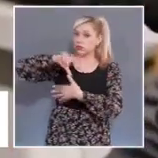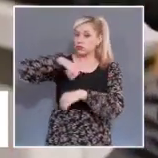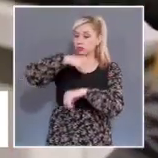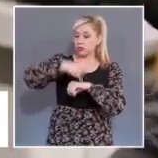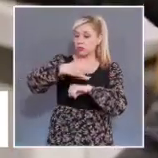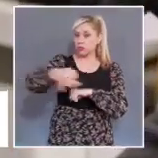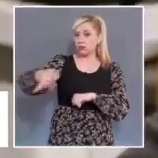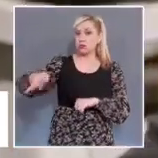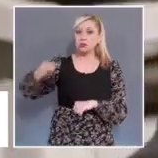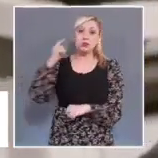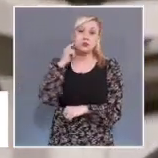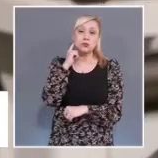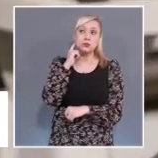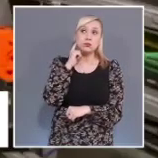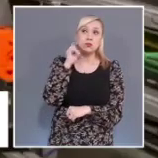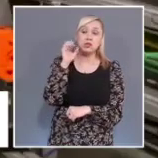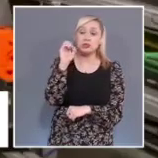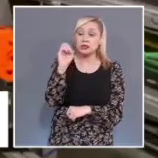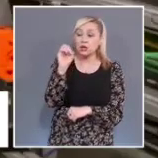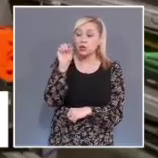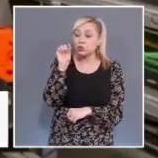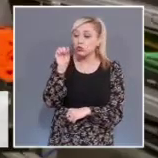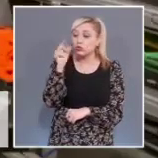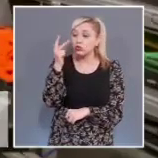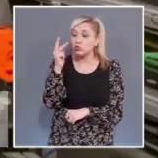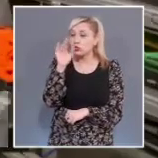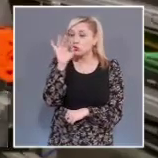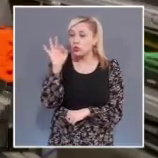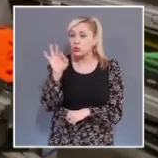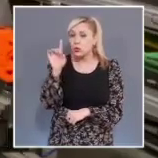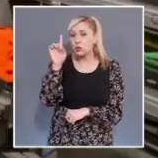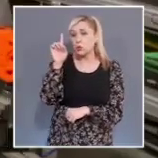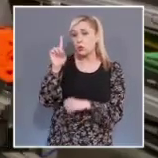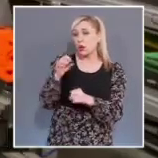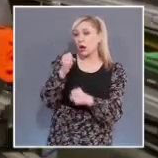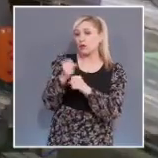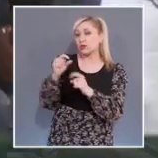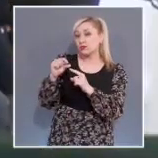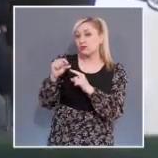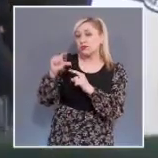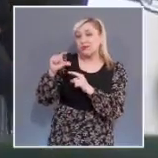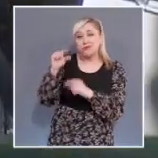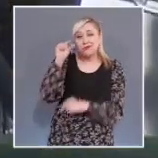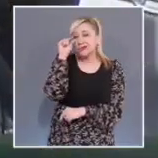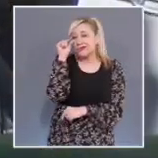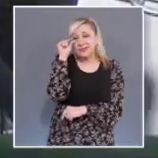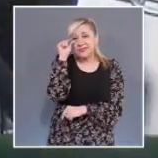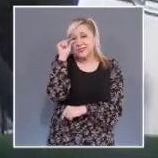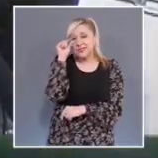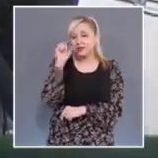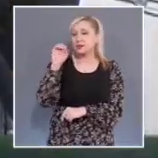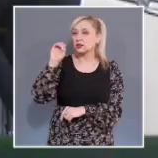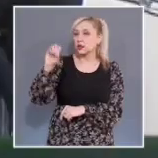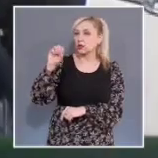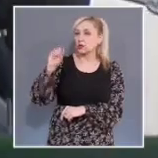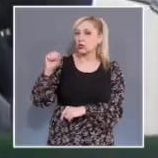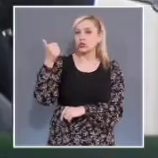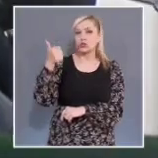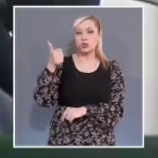solo 0.8% al año, lo que incluye el 0.6% de contracción de